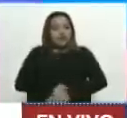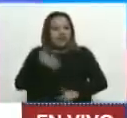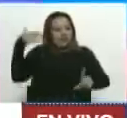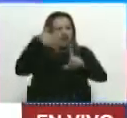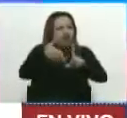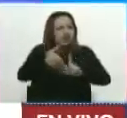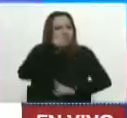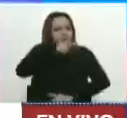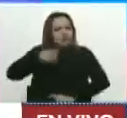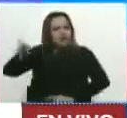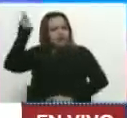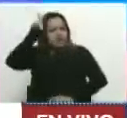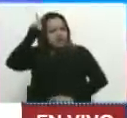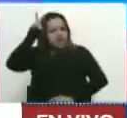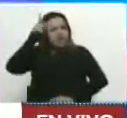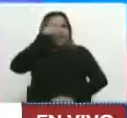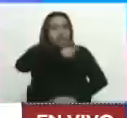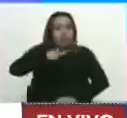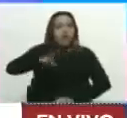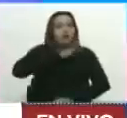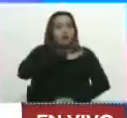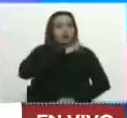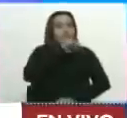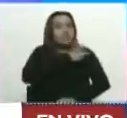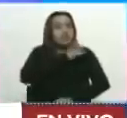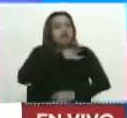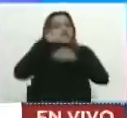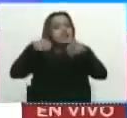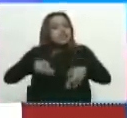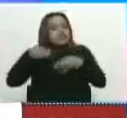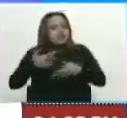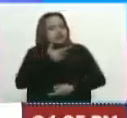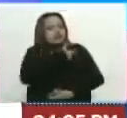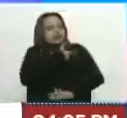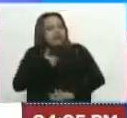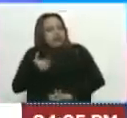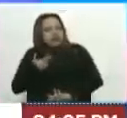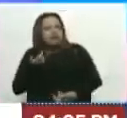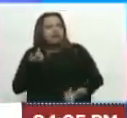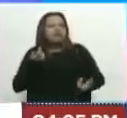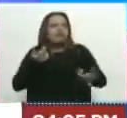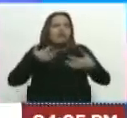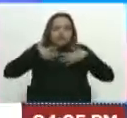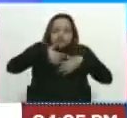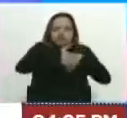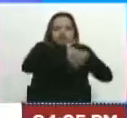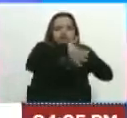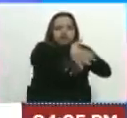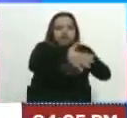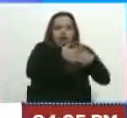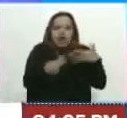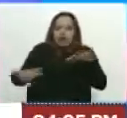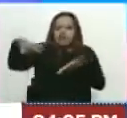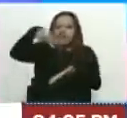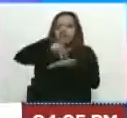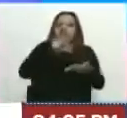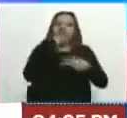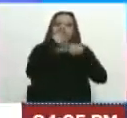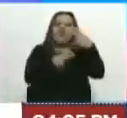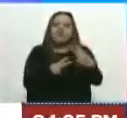los pueblos originarios y del pueblo de Chile cada vez que ha intentado movilizarse y